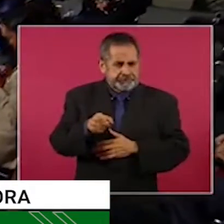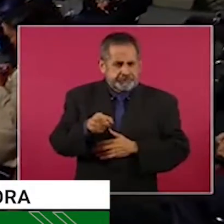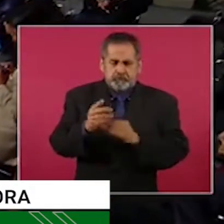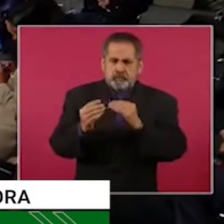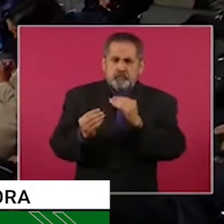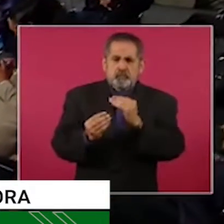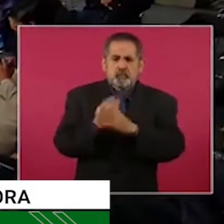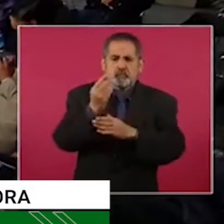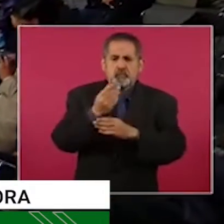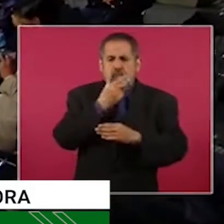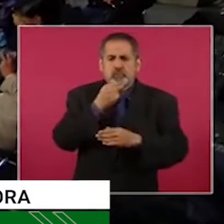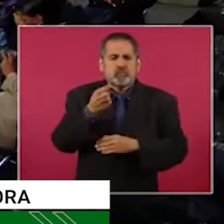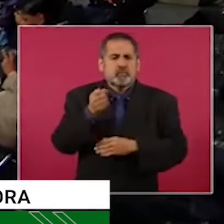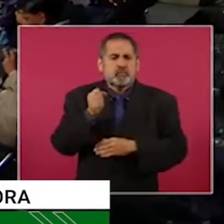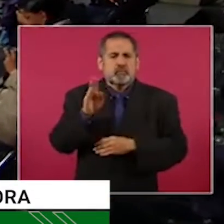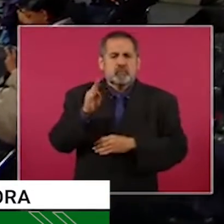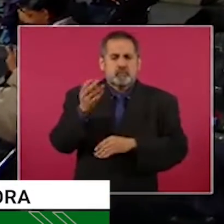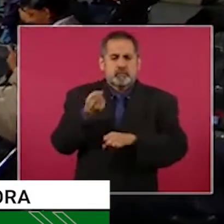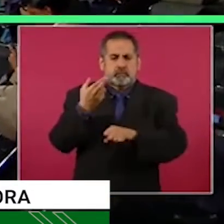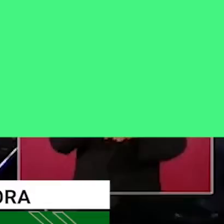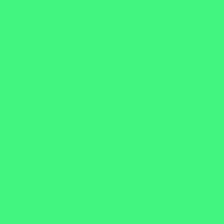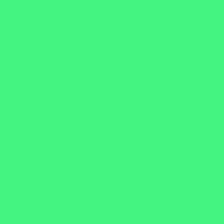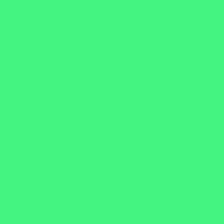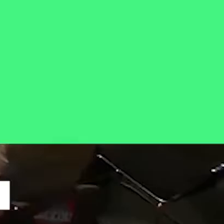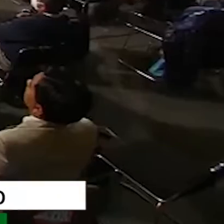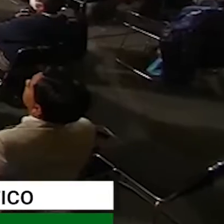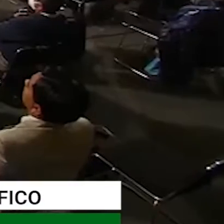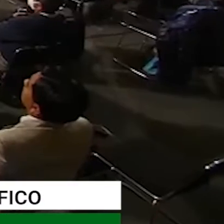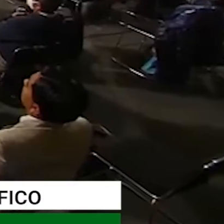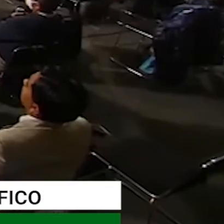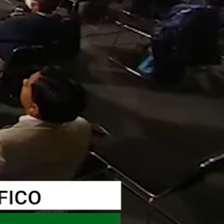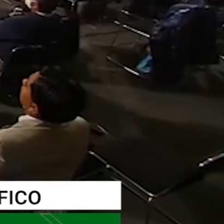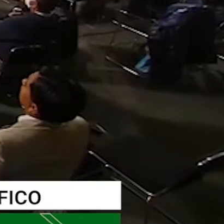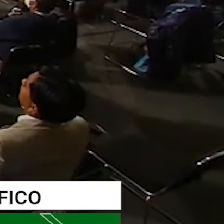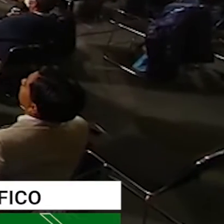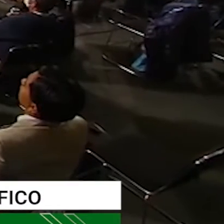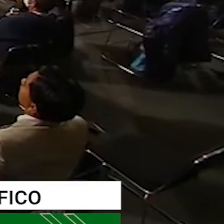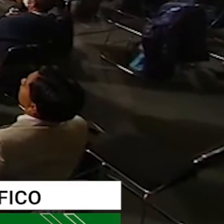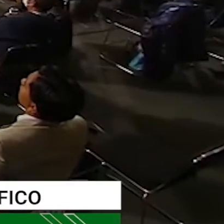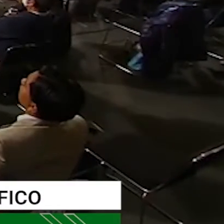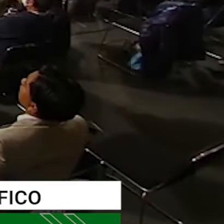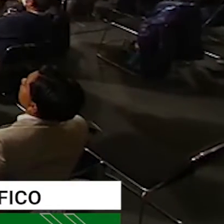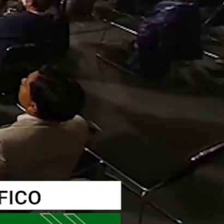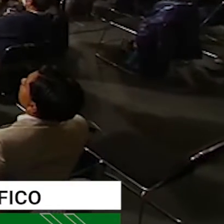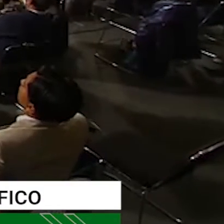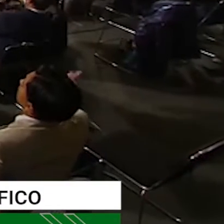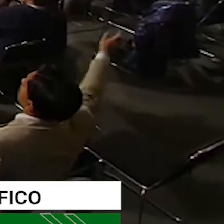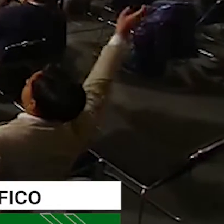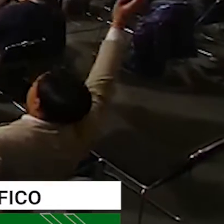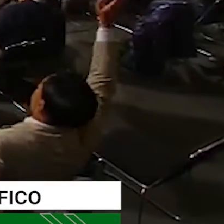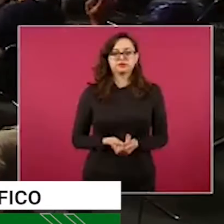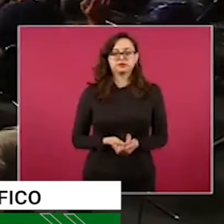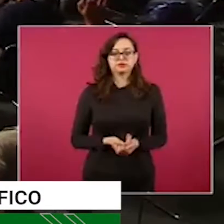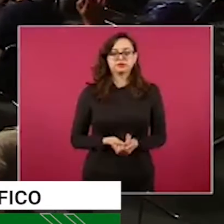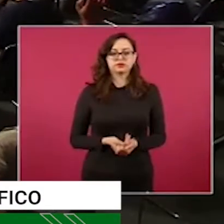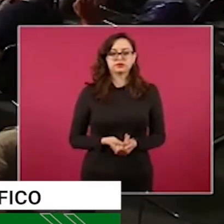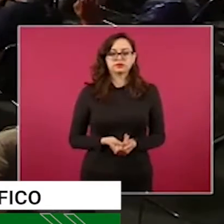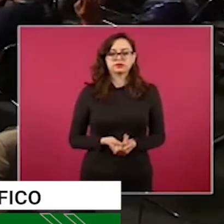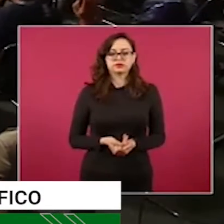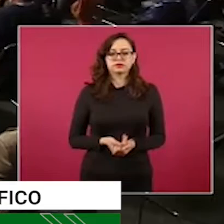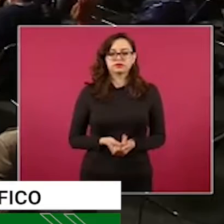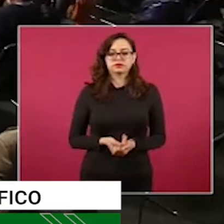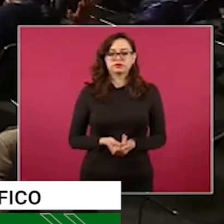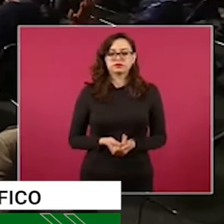al nuevo subsecretario de Economía. El canciller Marcelo Ebrard acudió a la conferencia mañanera de